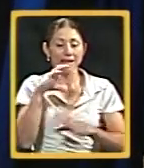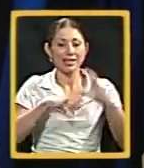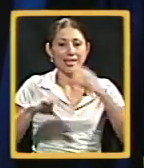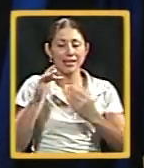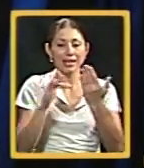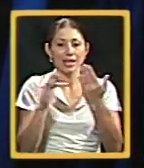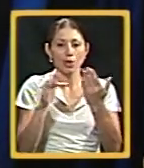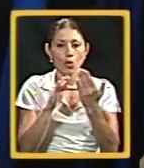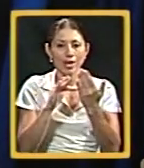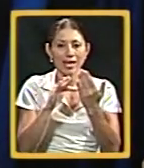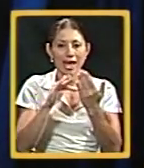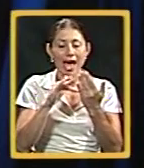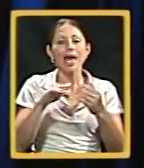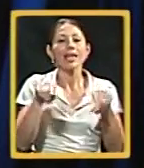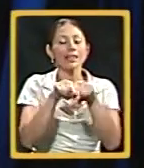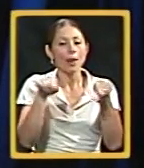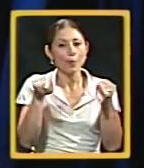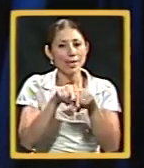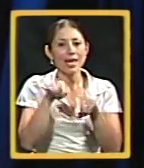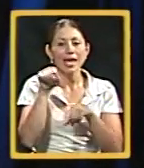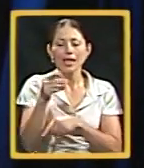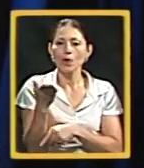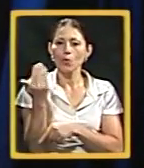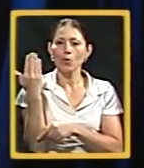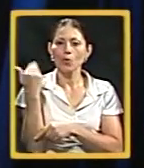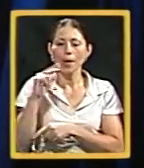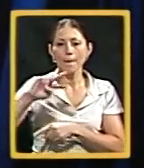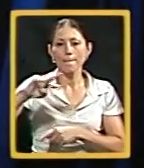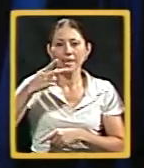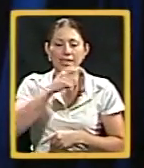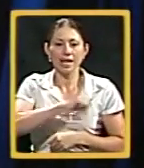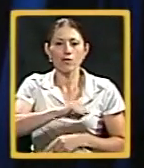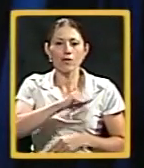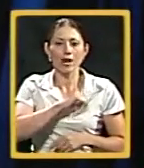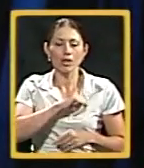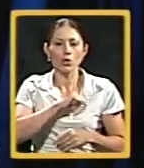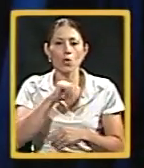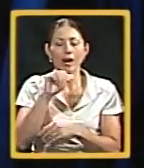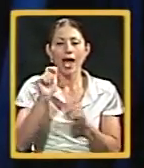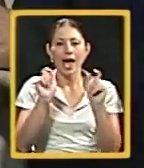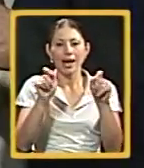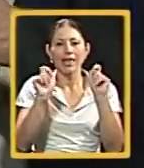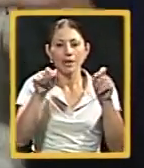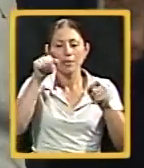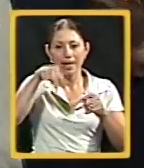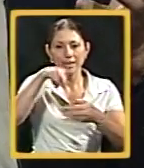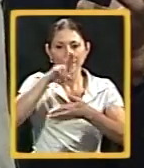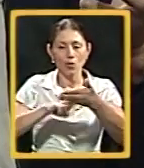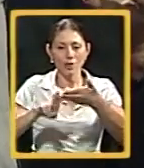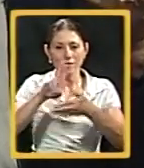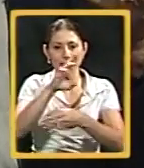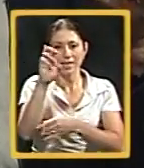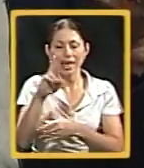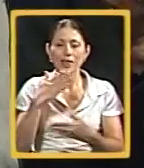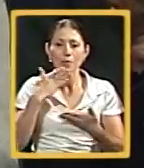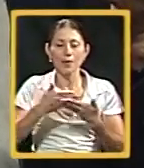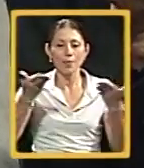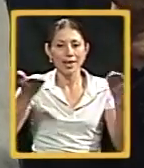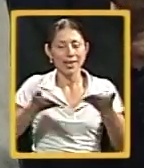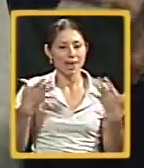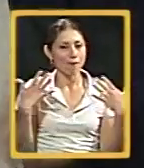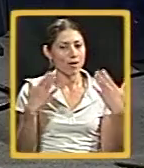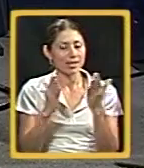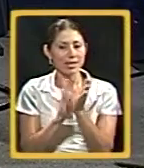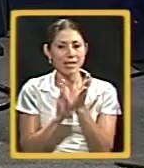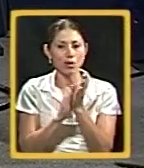ex vicerrectora académica de esta universidad. Bienvenida y felicitaciones y